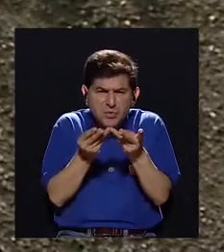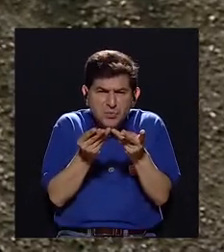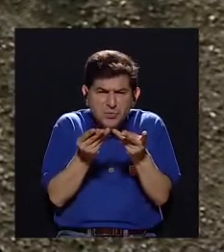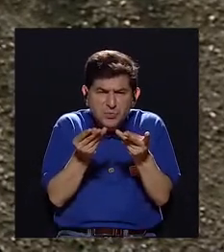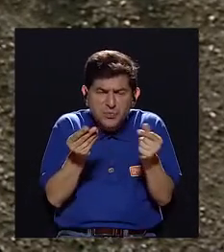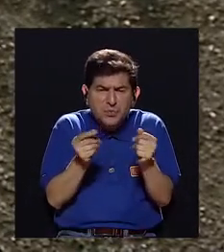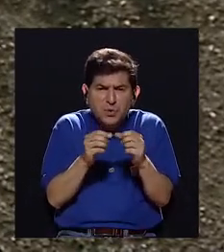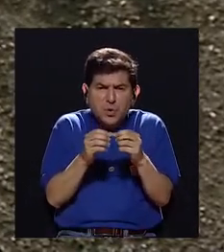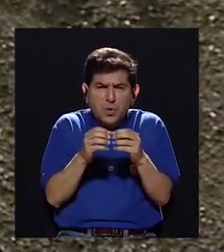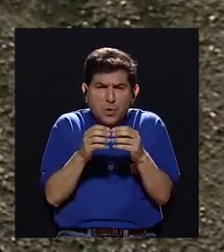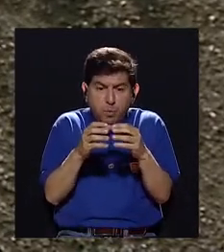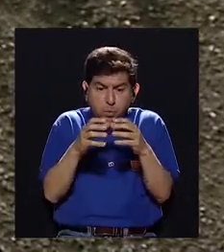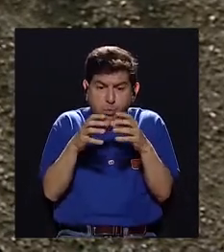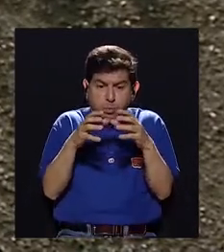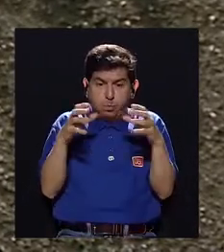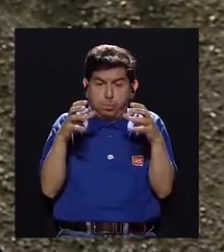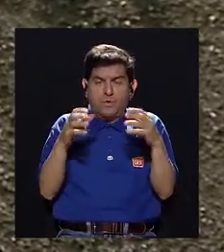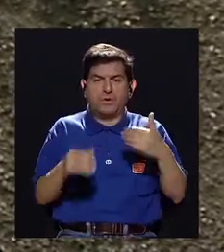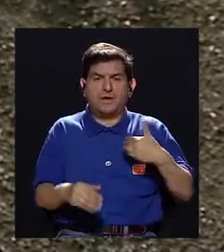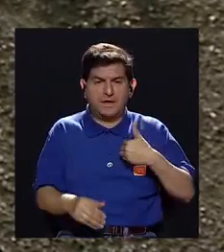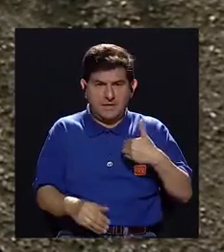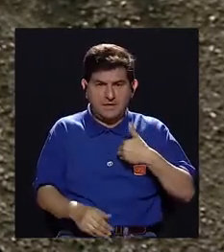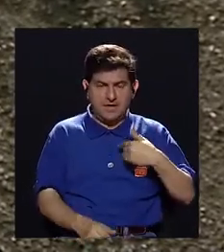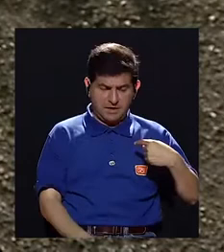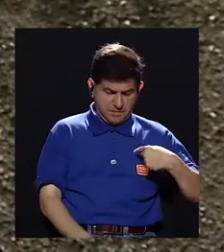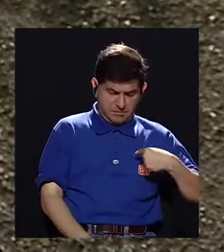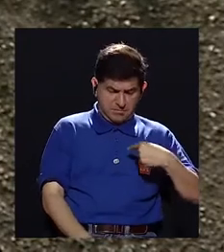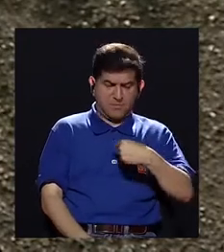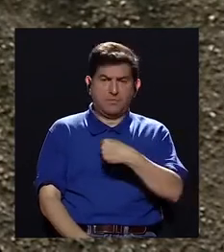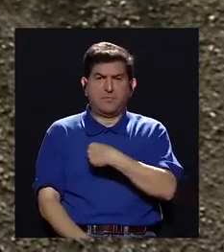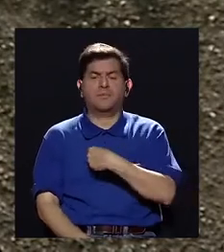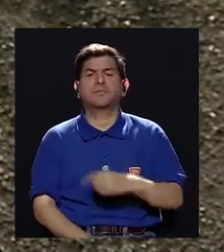desapareciendo la inflamación en los bronquios